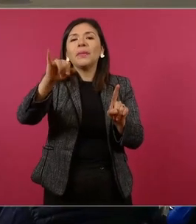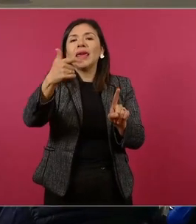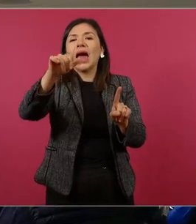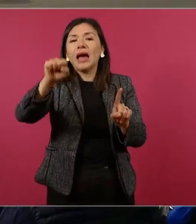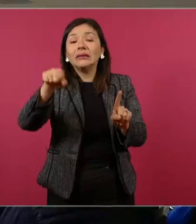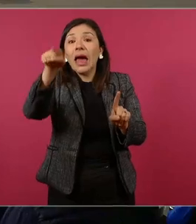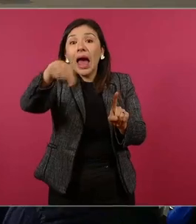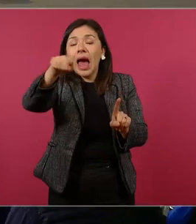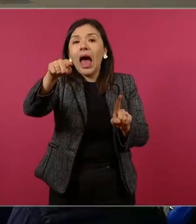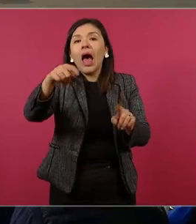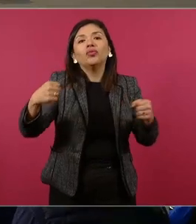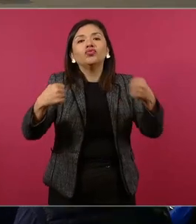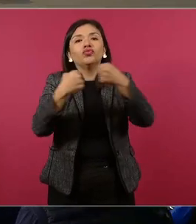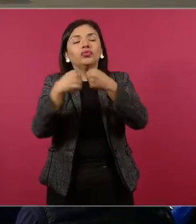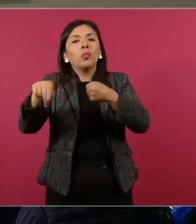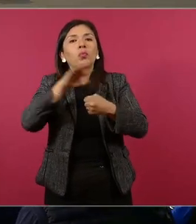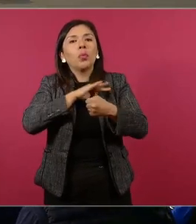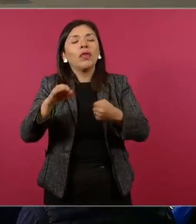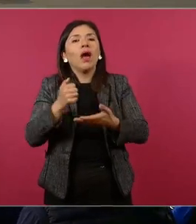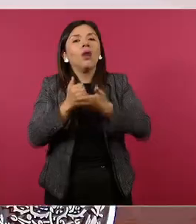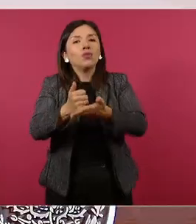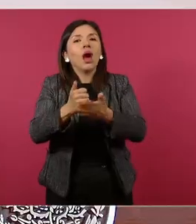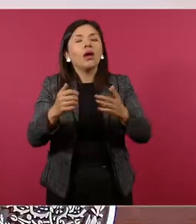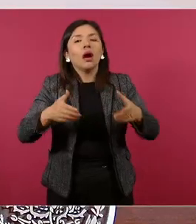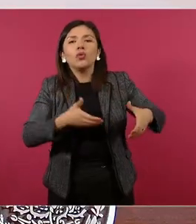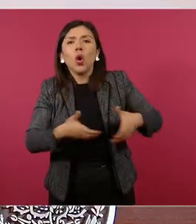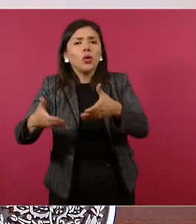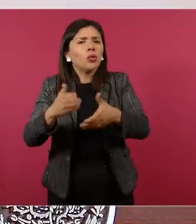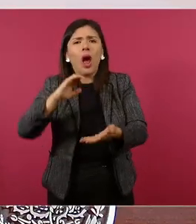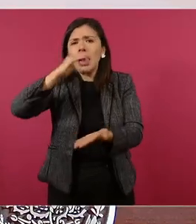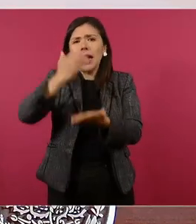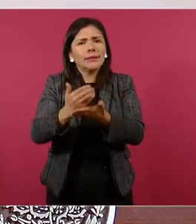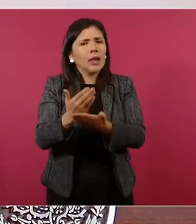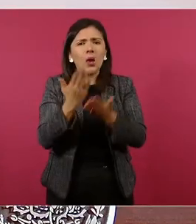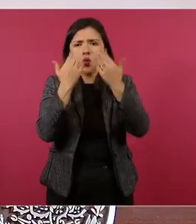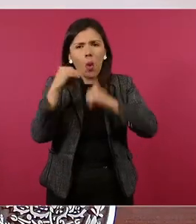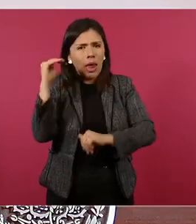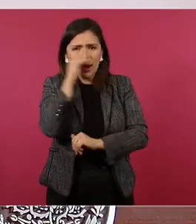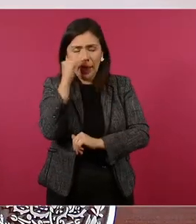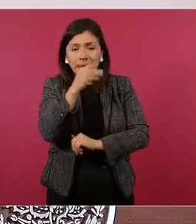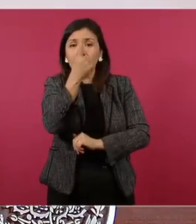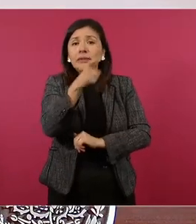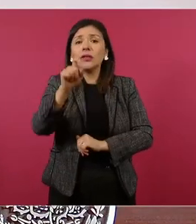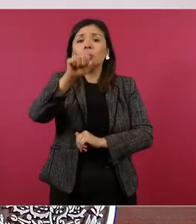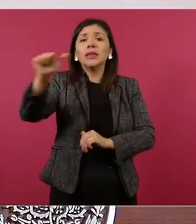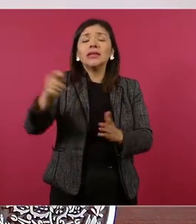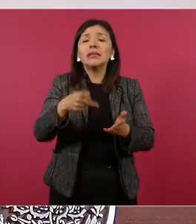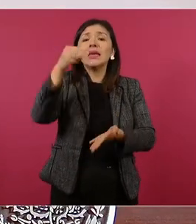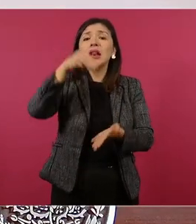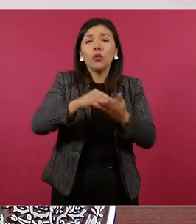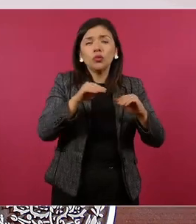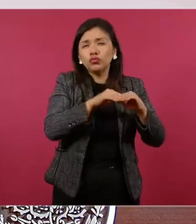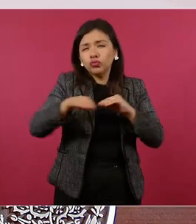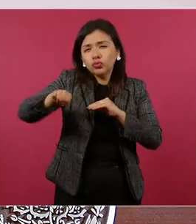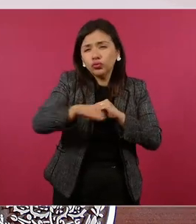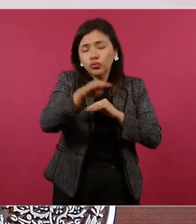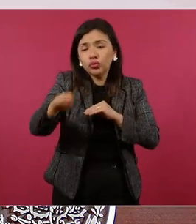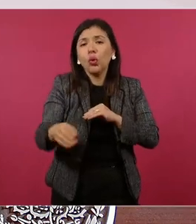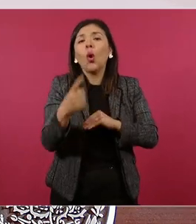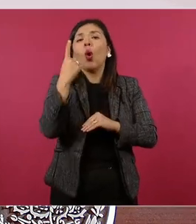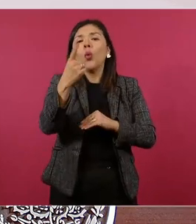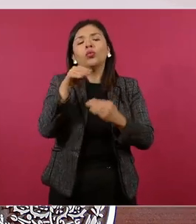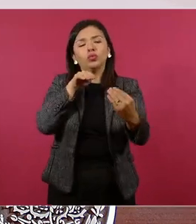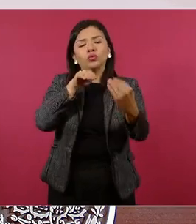límites Este es un una carretera libre de peaje 126 km eh dos Un carril por